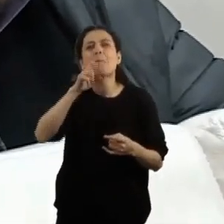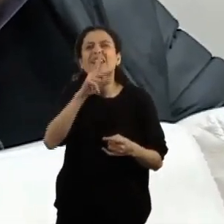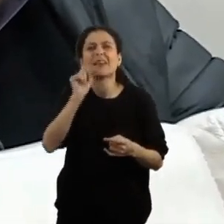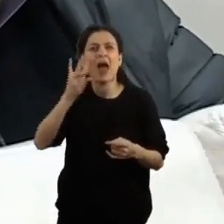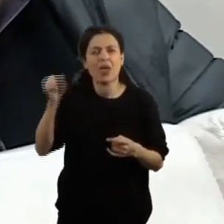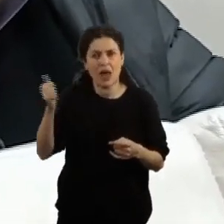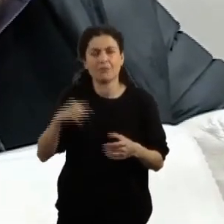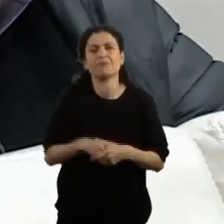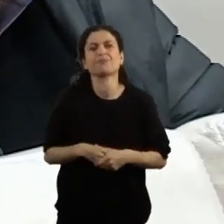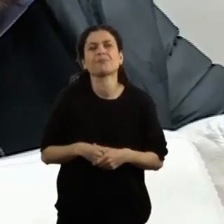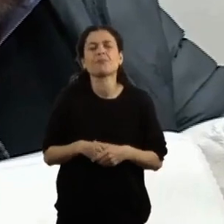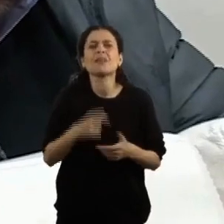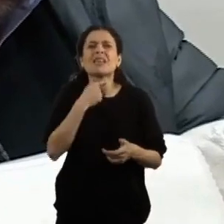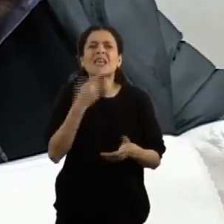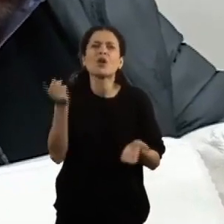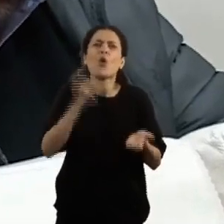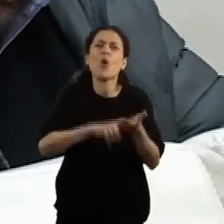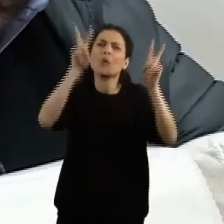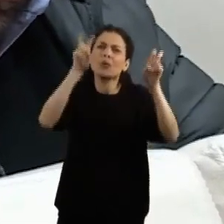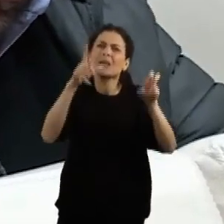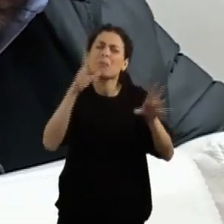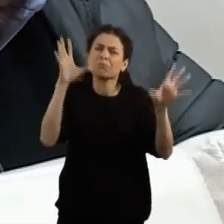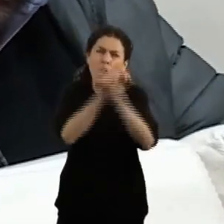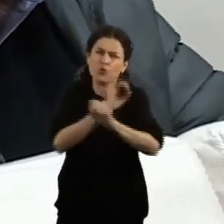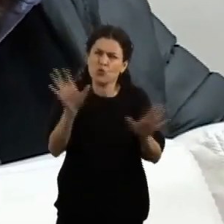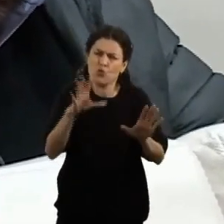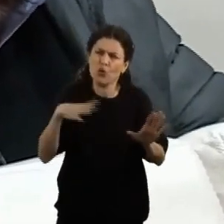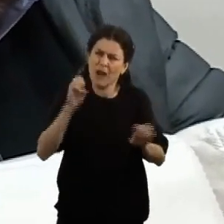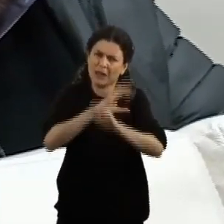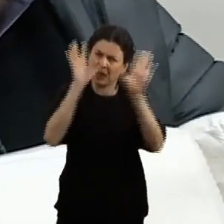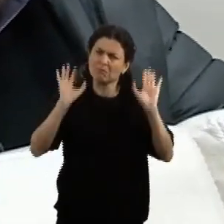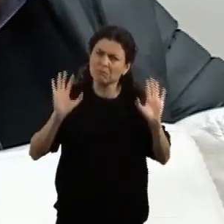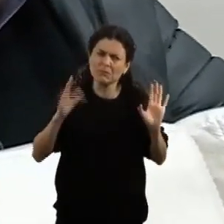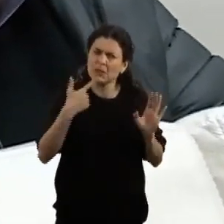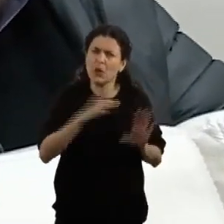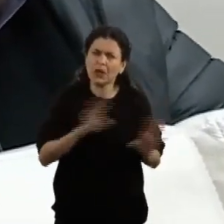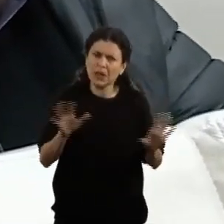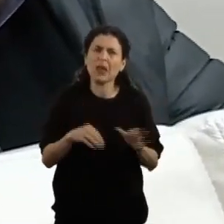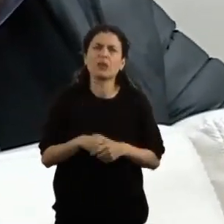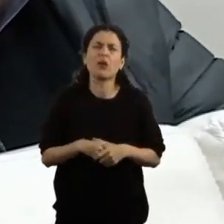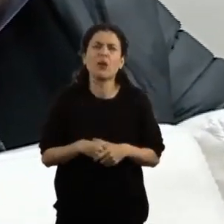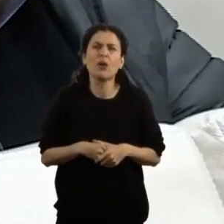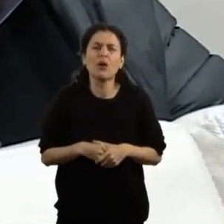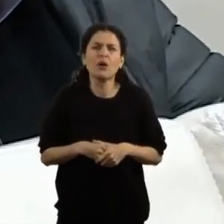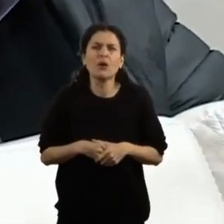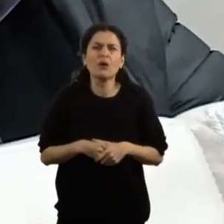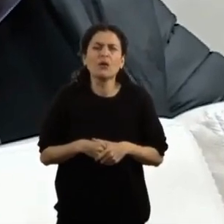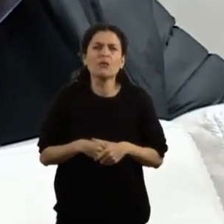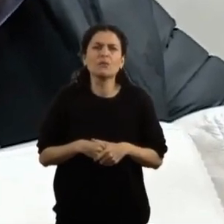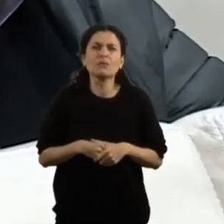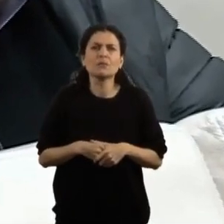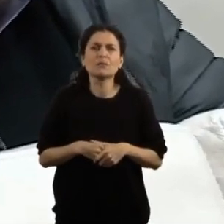pregunta, quiero volver sobre un tema que no quedó claro. Espero que puedas responderlo hoy, porque el otro día te lo preguntó Juan Pablo y no hubo